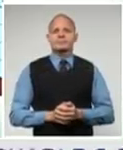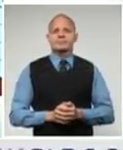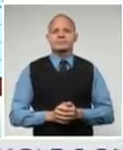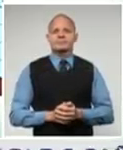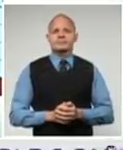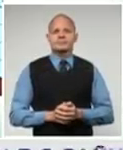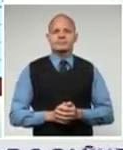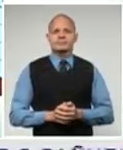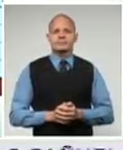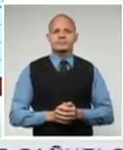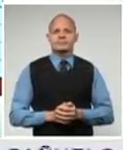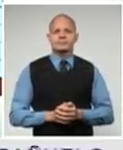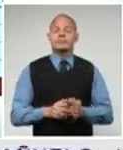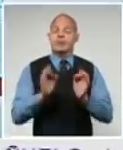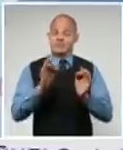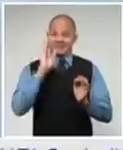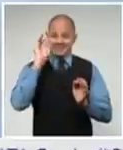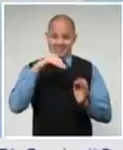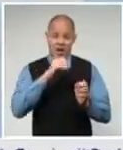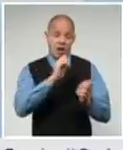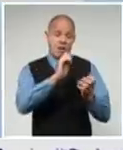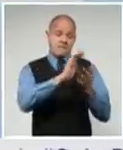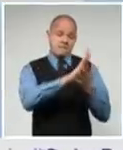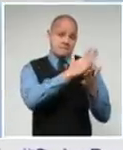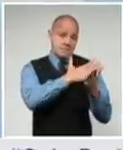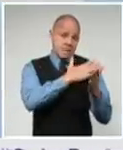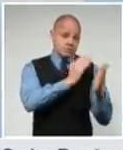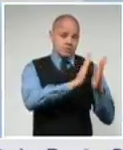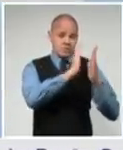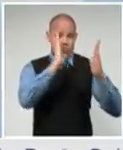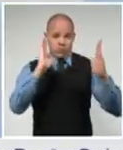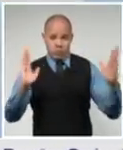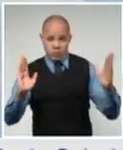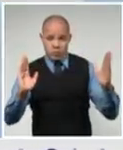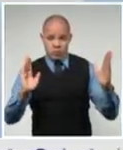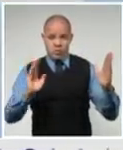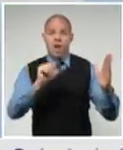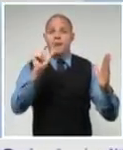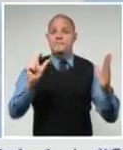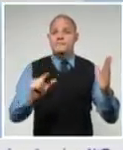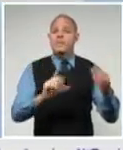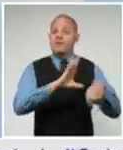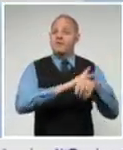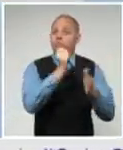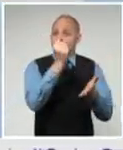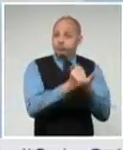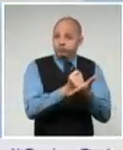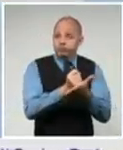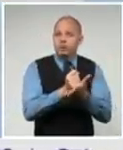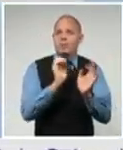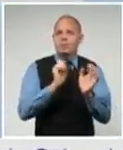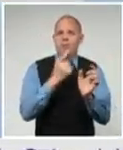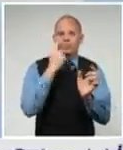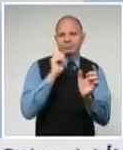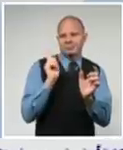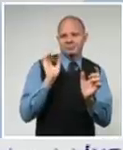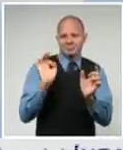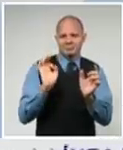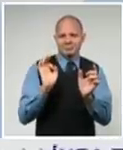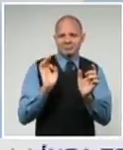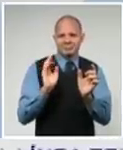5.670 pacientes diagnosticados en nuestro país con la enfermedad, se mantienen ingresados,